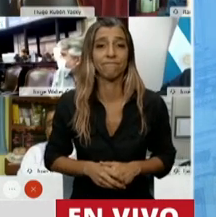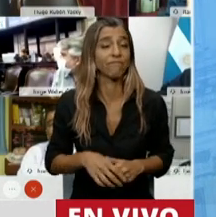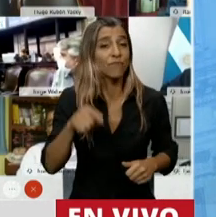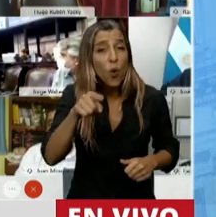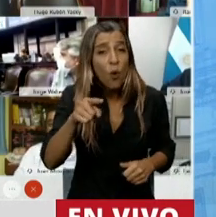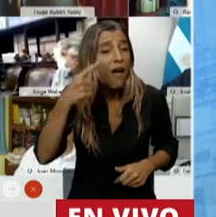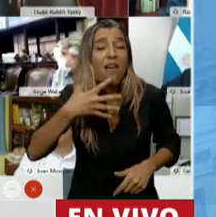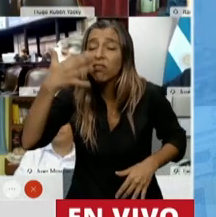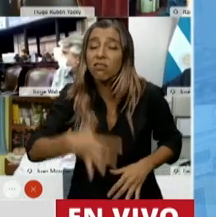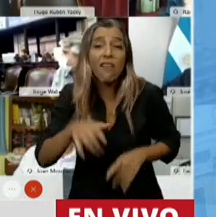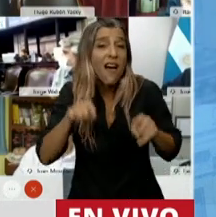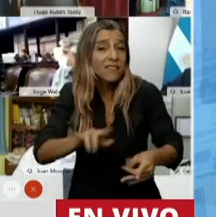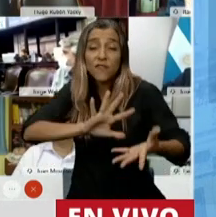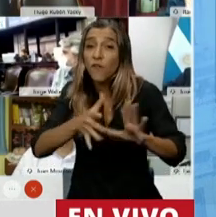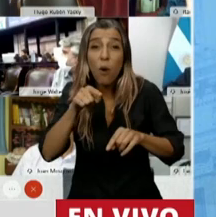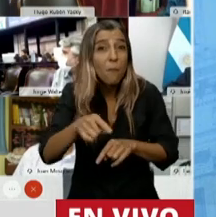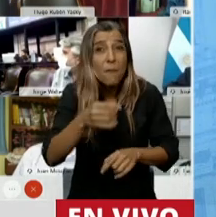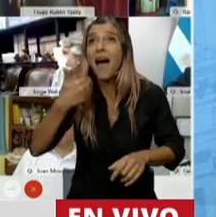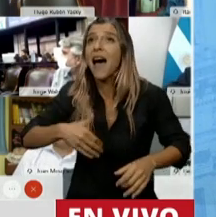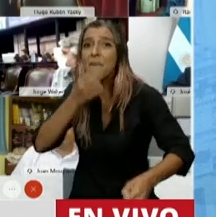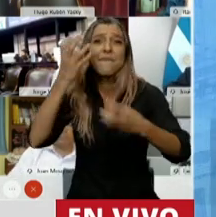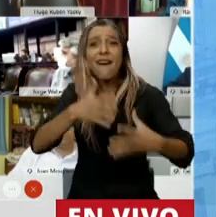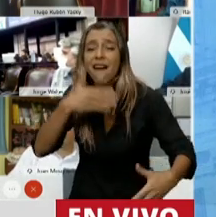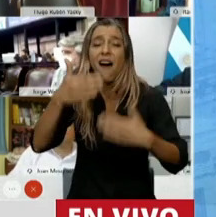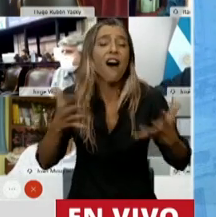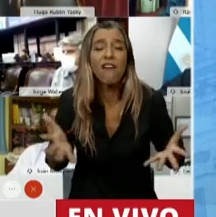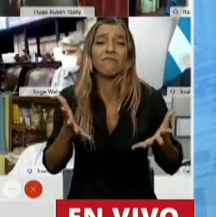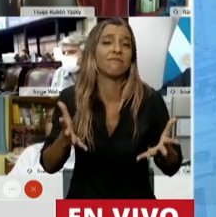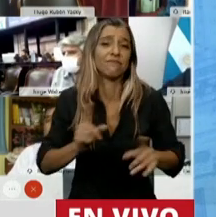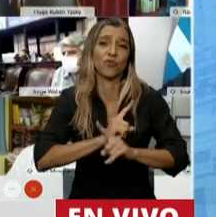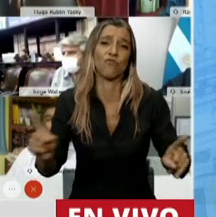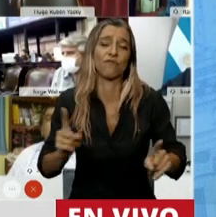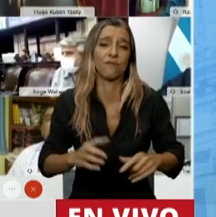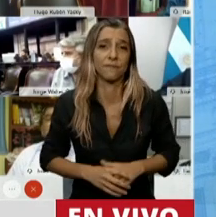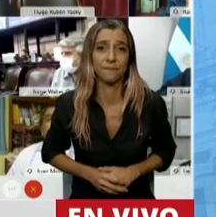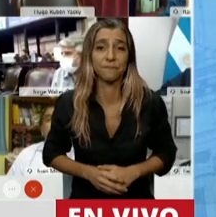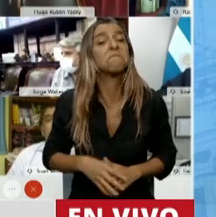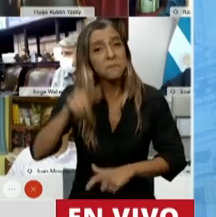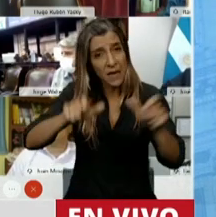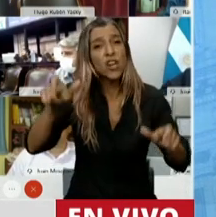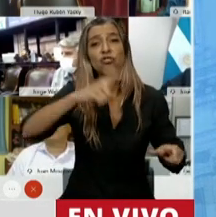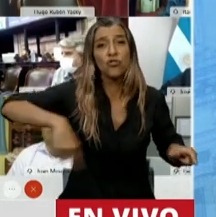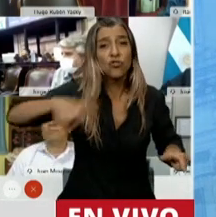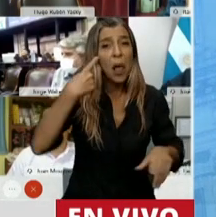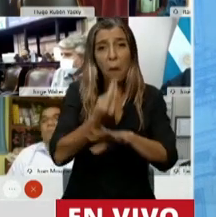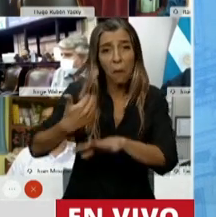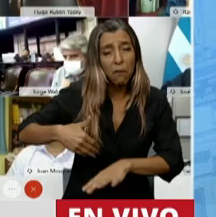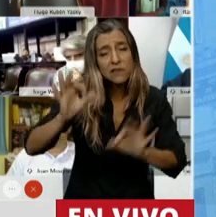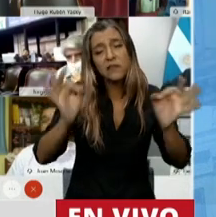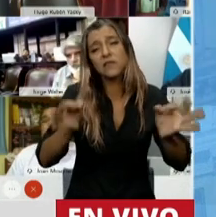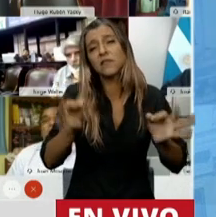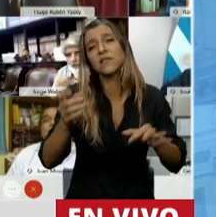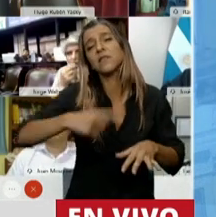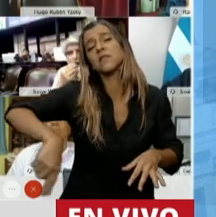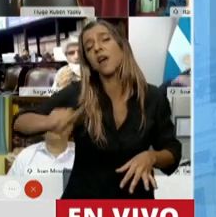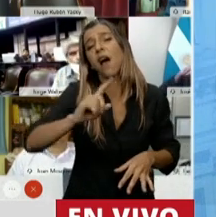No van a sacar el país adelante. Y la gente lo sabe. La gente lo